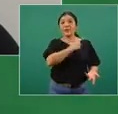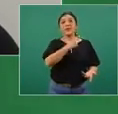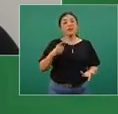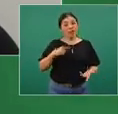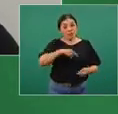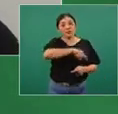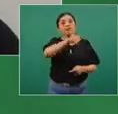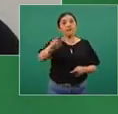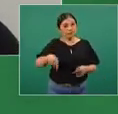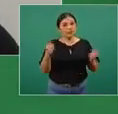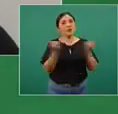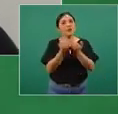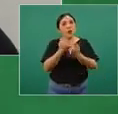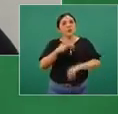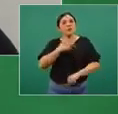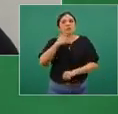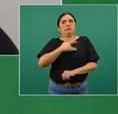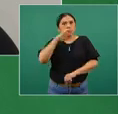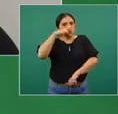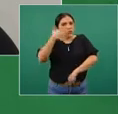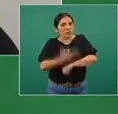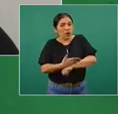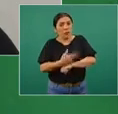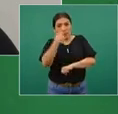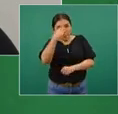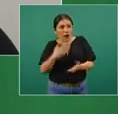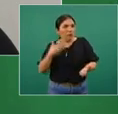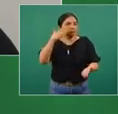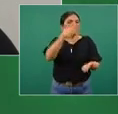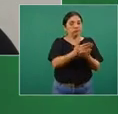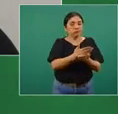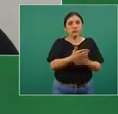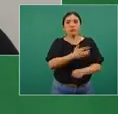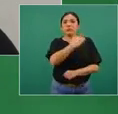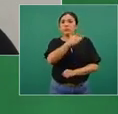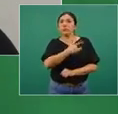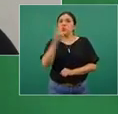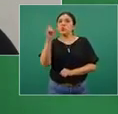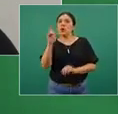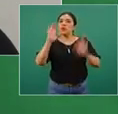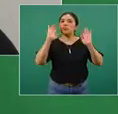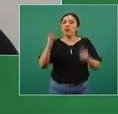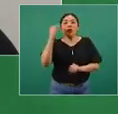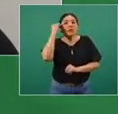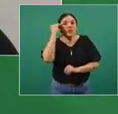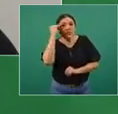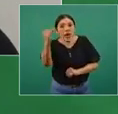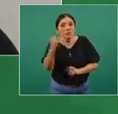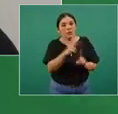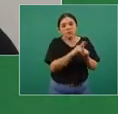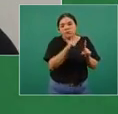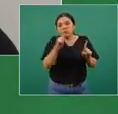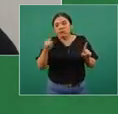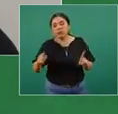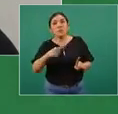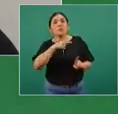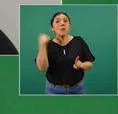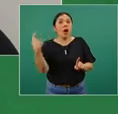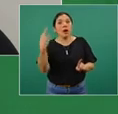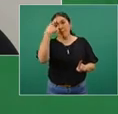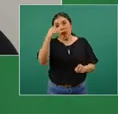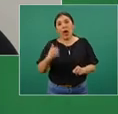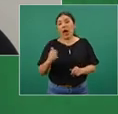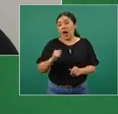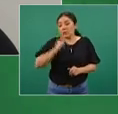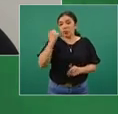ser también responsables para poder estar atentos de la temporalidad de esa segunda dosis y acudir a demandar esta